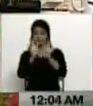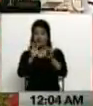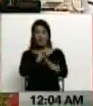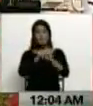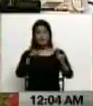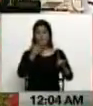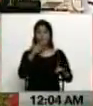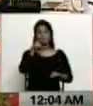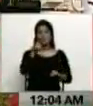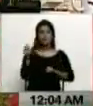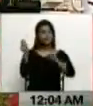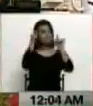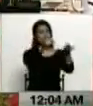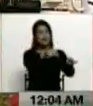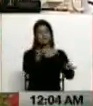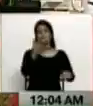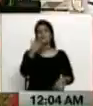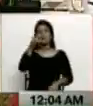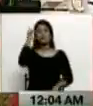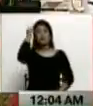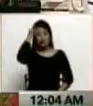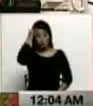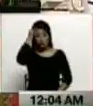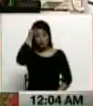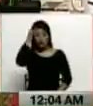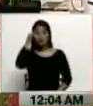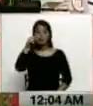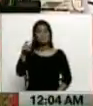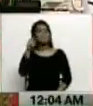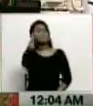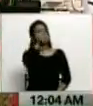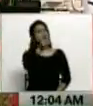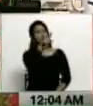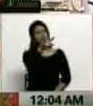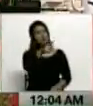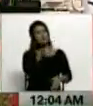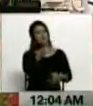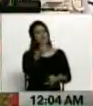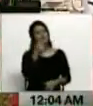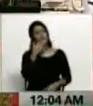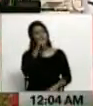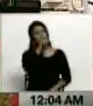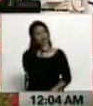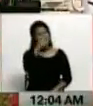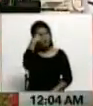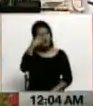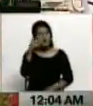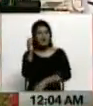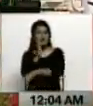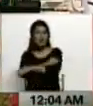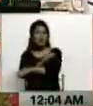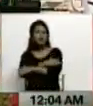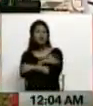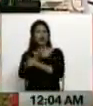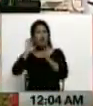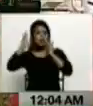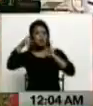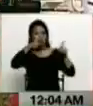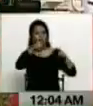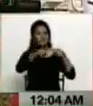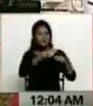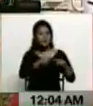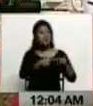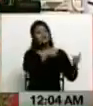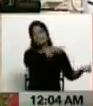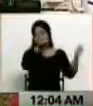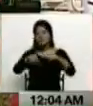Vargas pero usted se va ejemplo para yaracuy y le pregunta para dónde va silo es cuál se vuelven locos